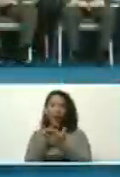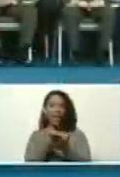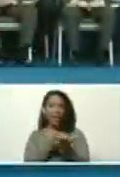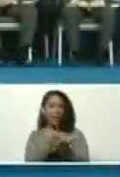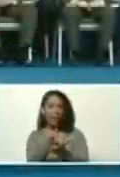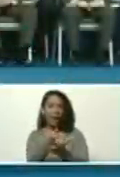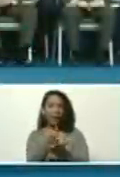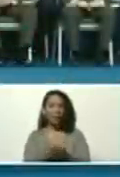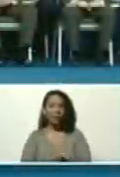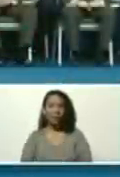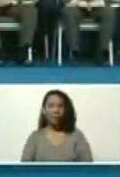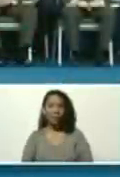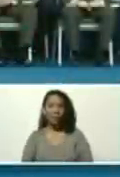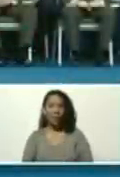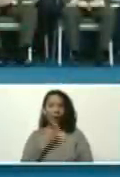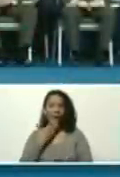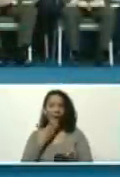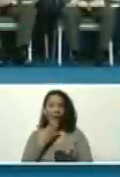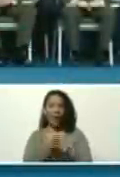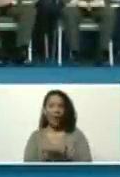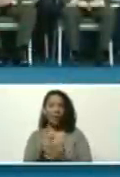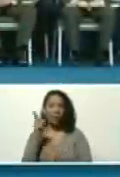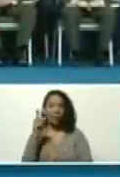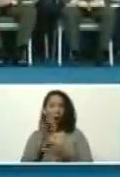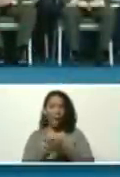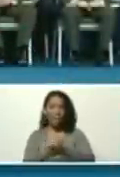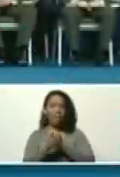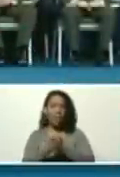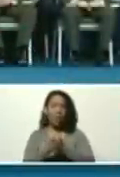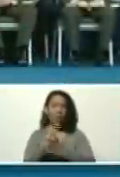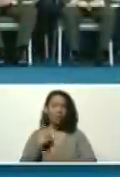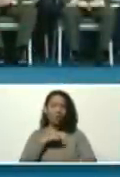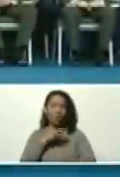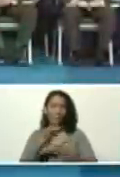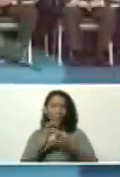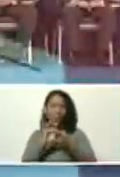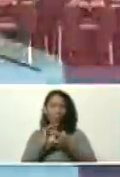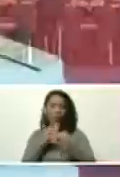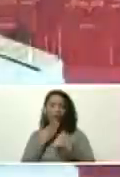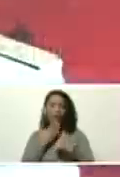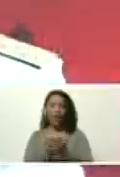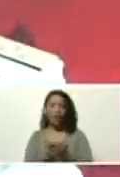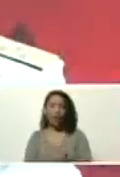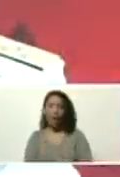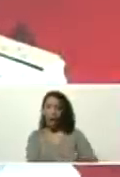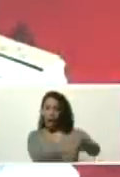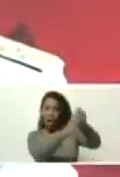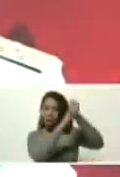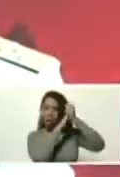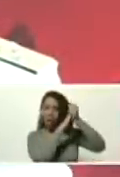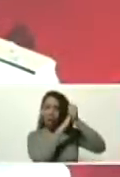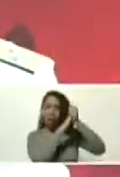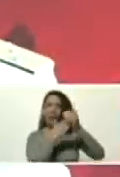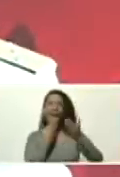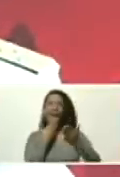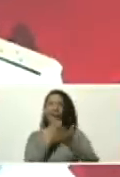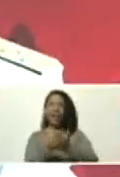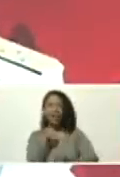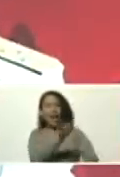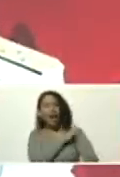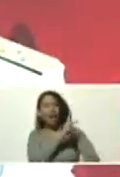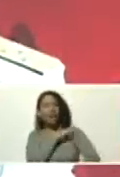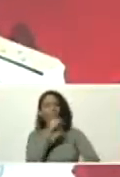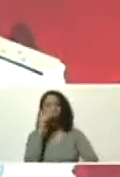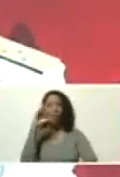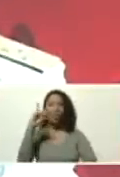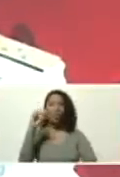lealtad, gracias por su amistad, gracias por su liderazgo. Gracias, mi general en jefe Domingo